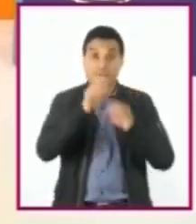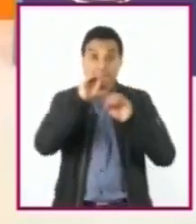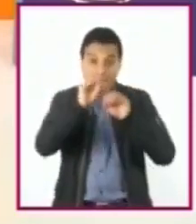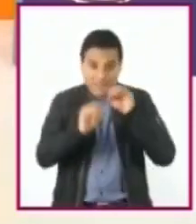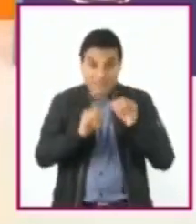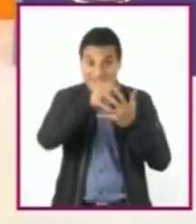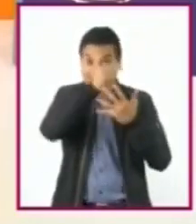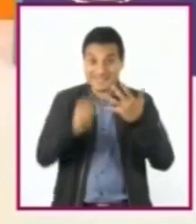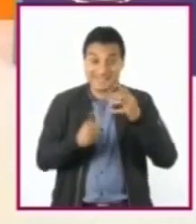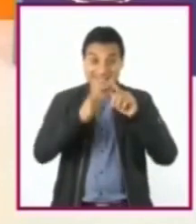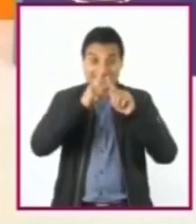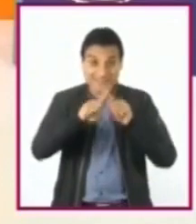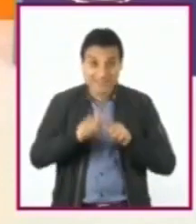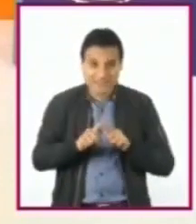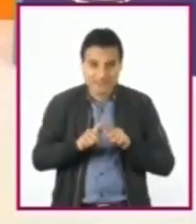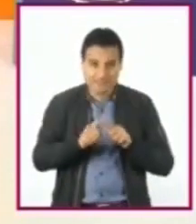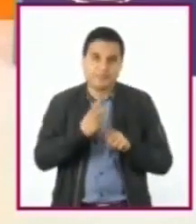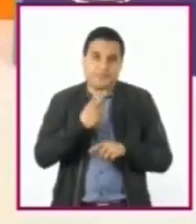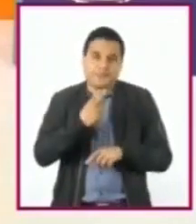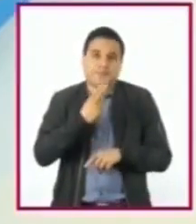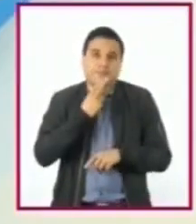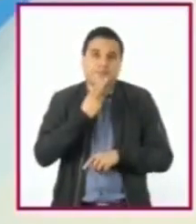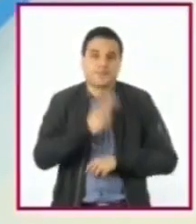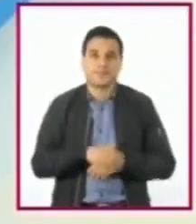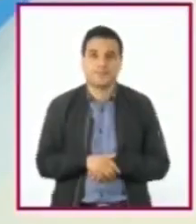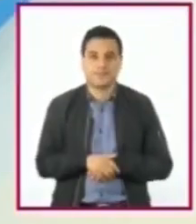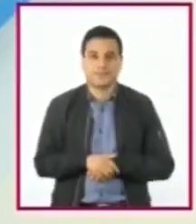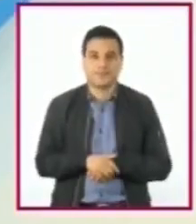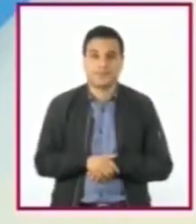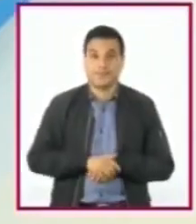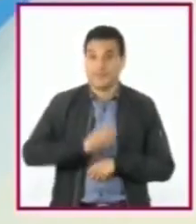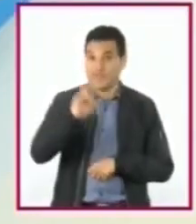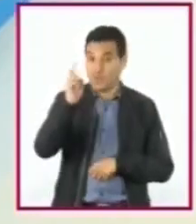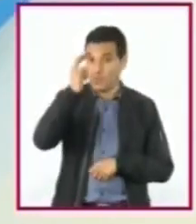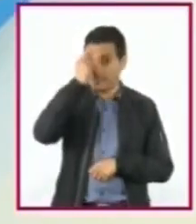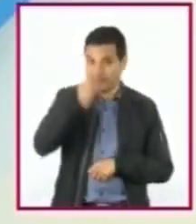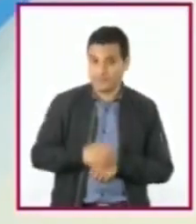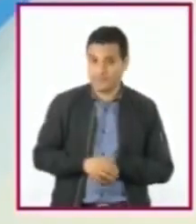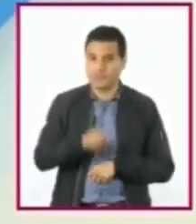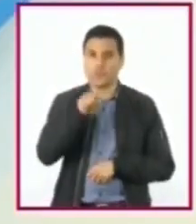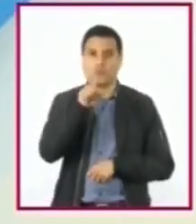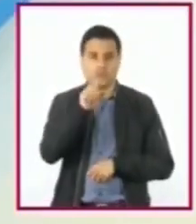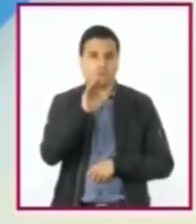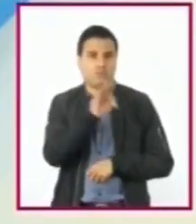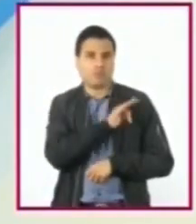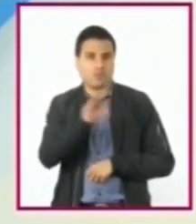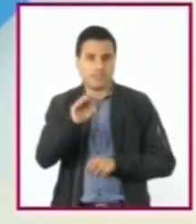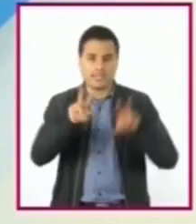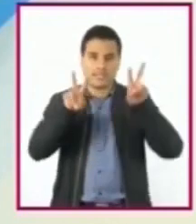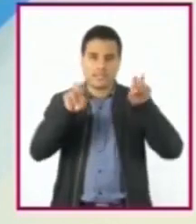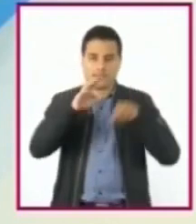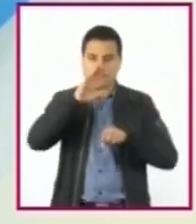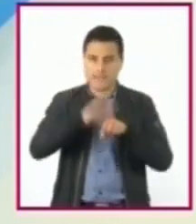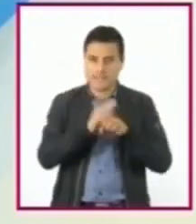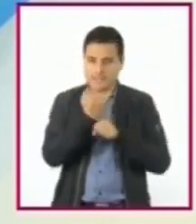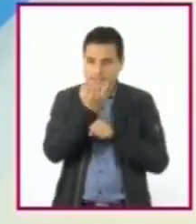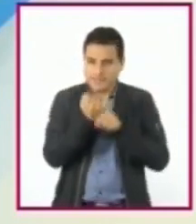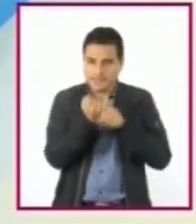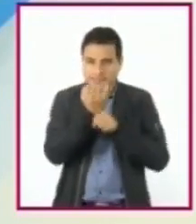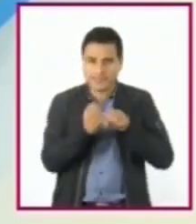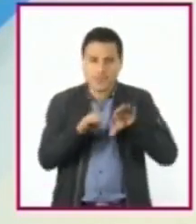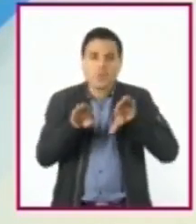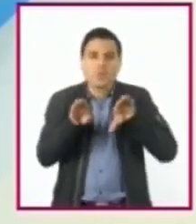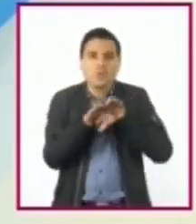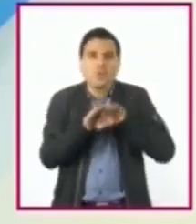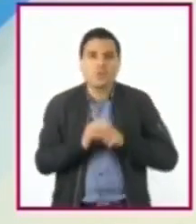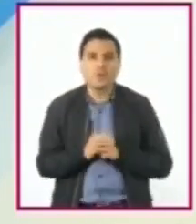espacio geográfico de diferentes formas. Recuerden que pueden complementar sus saberes sobre el tema que abordamos en